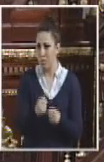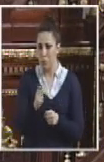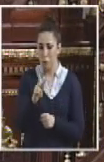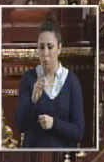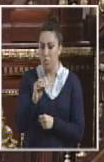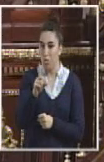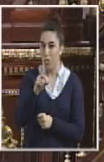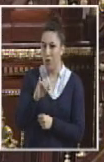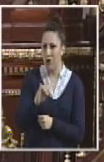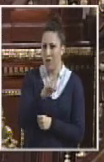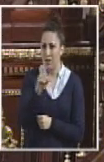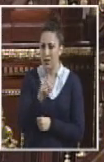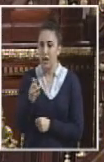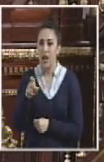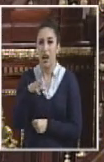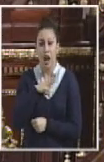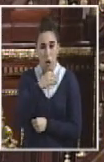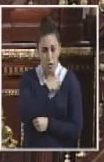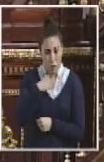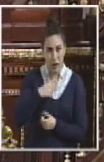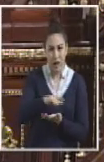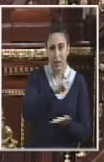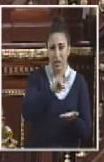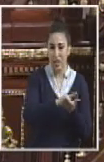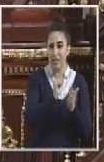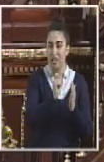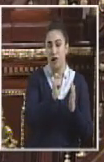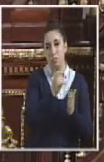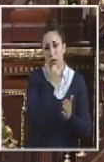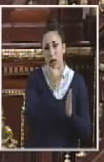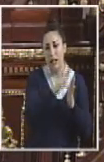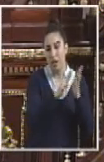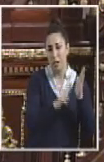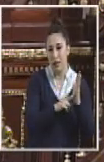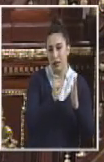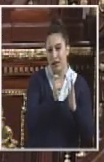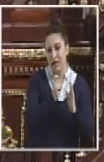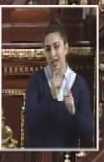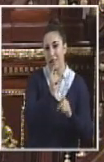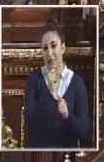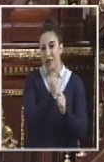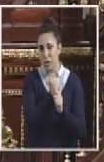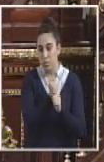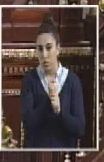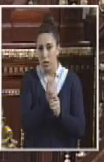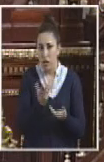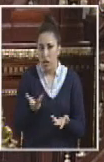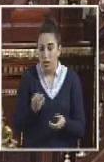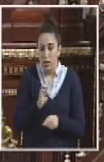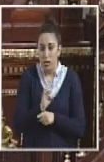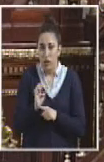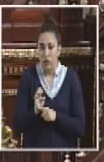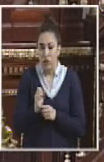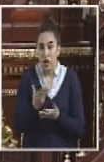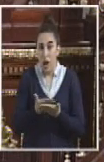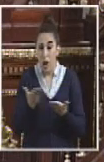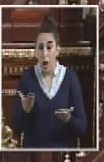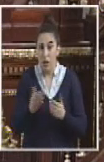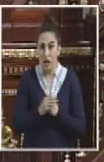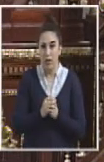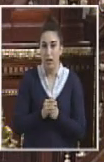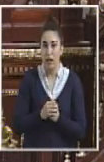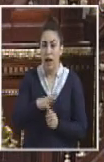de estar obligados por el reglamento de tránsito. Vemos con preocupación que la ciudad encabeza la lista nacional con